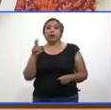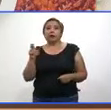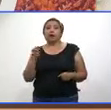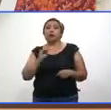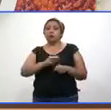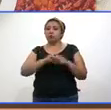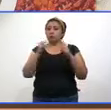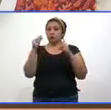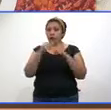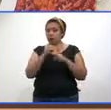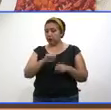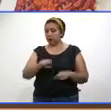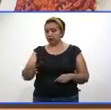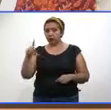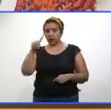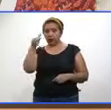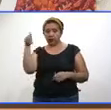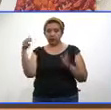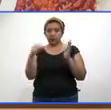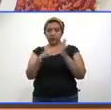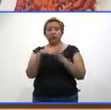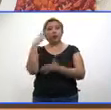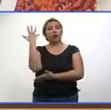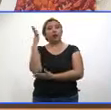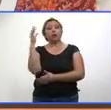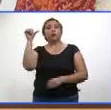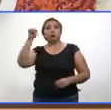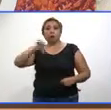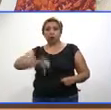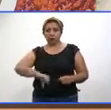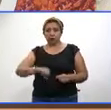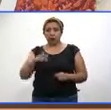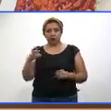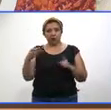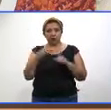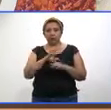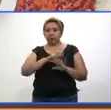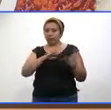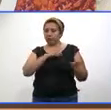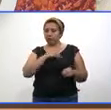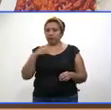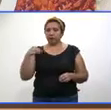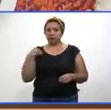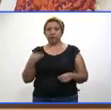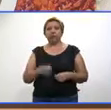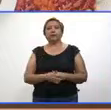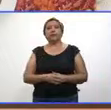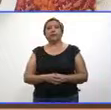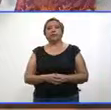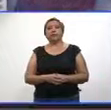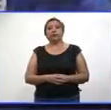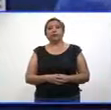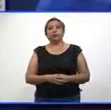meta de sembrar 100.000 árboles. Hoy, esta meta se ha cumplido.